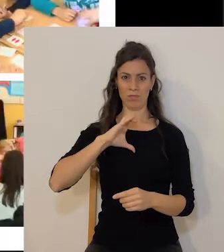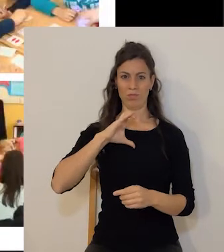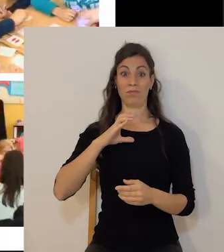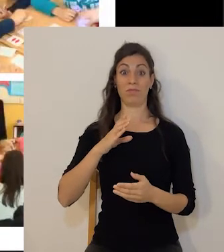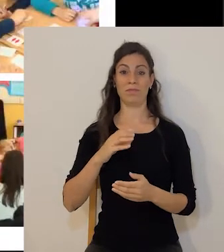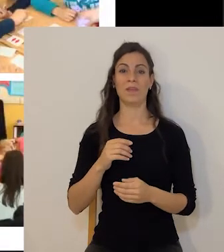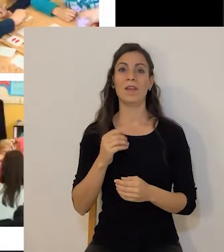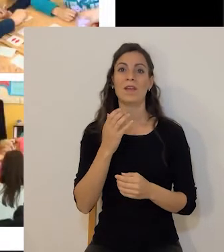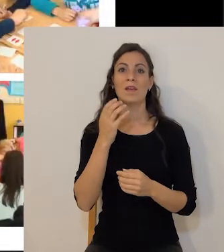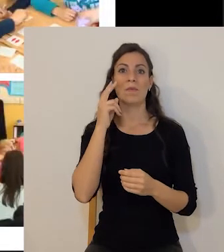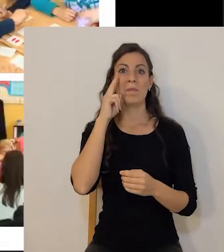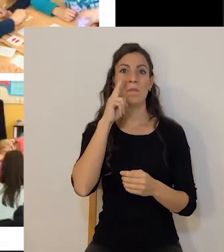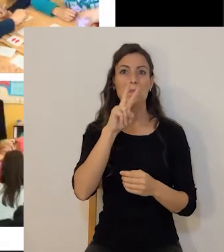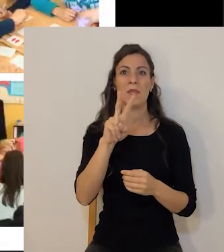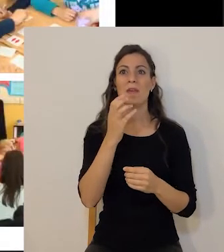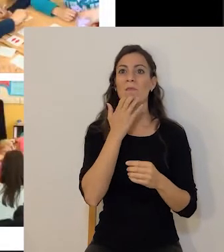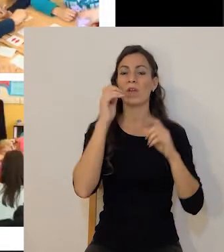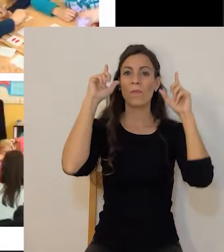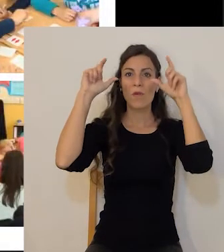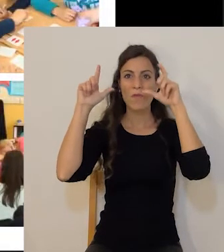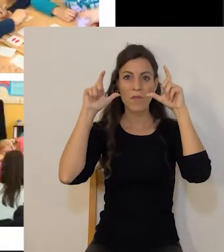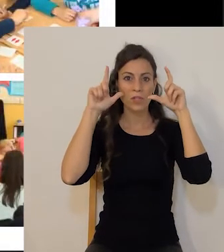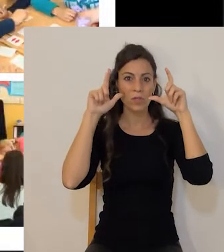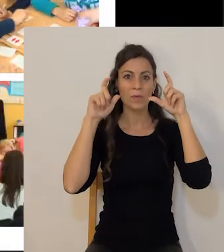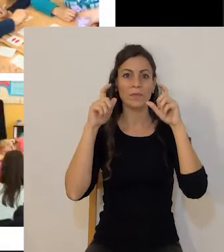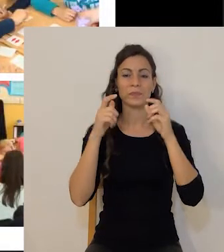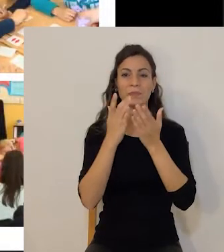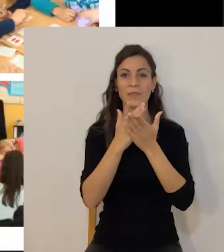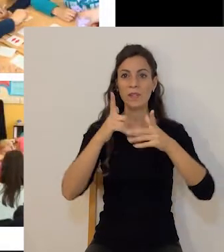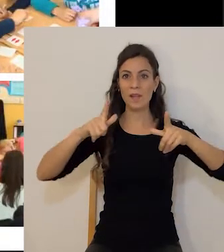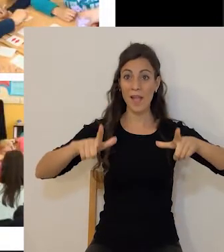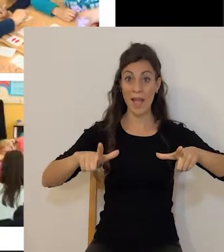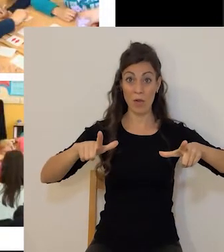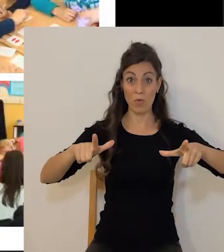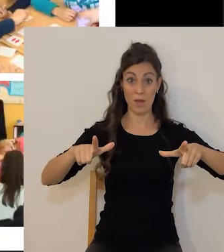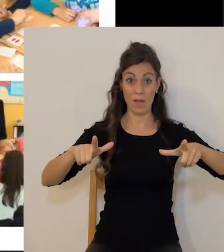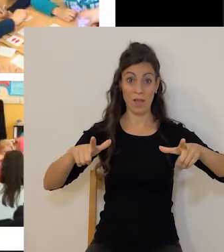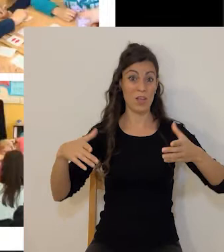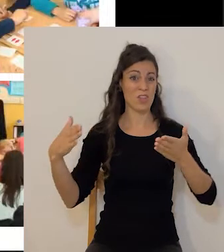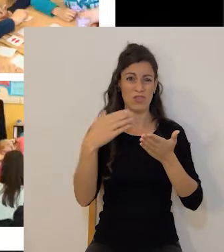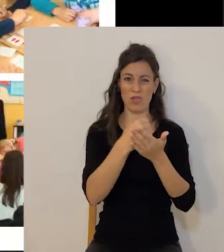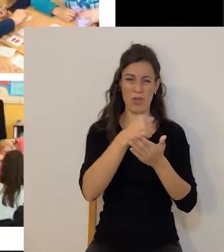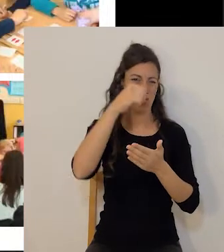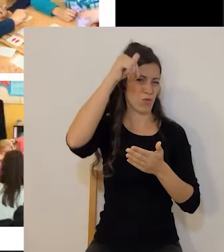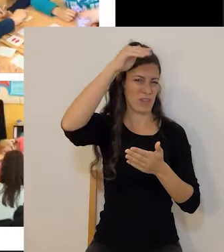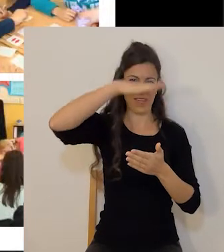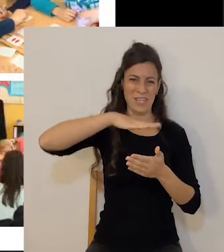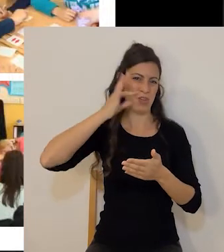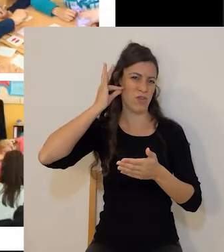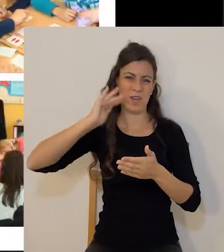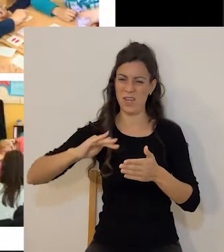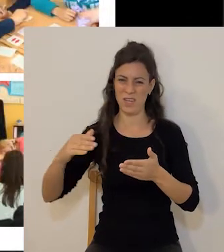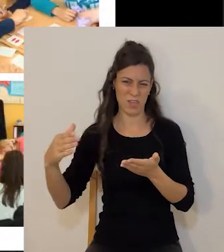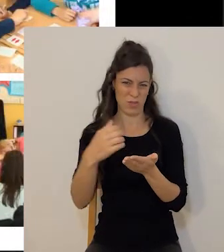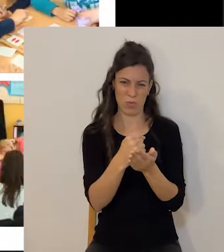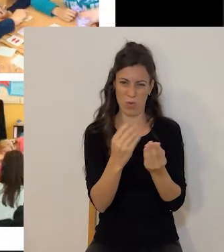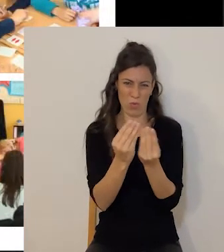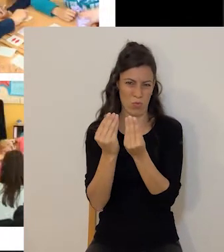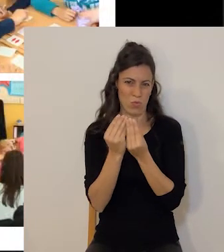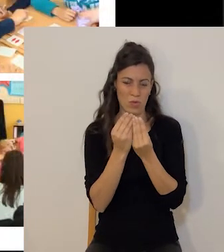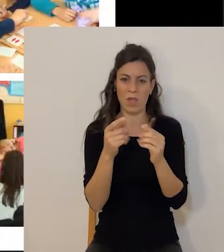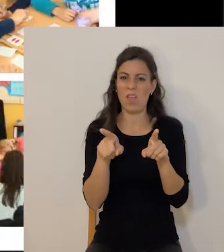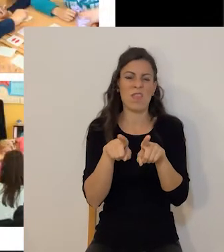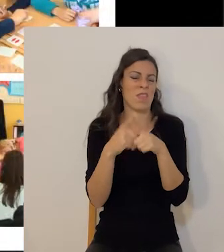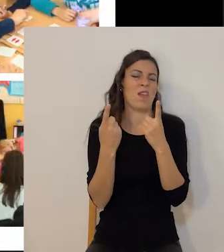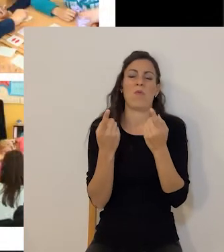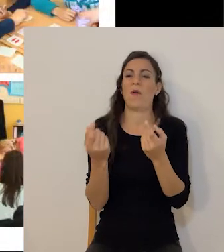¿no? O sea, incorporamos, aglutinamos en el aula tanto a todo tipo de niños y niñas. Da igual la necesidad